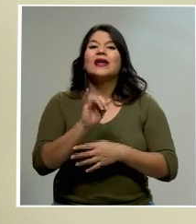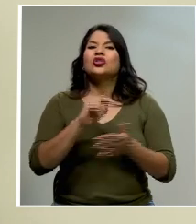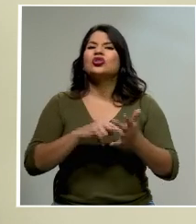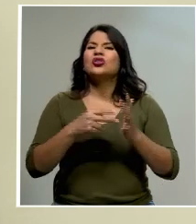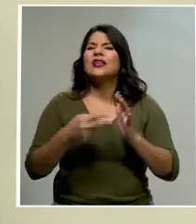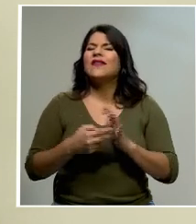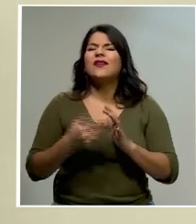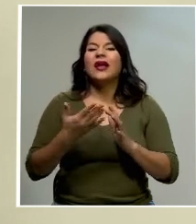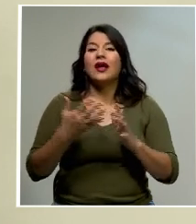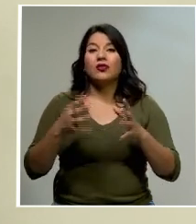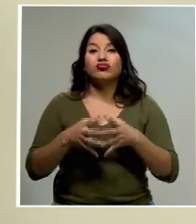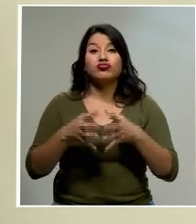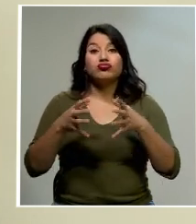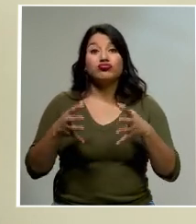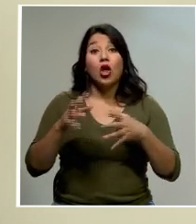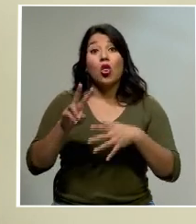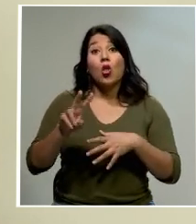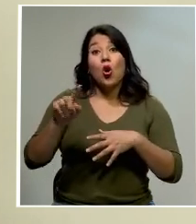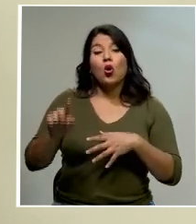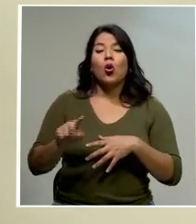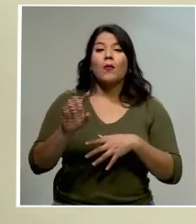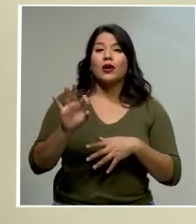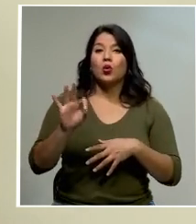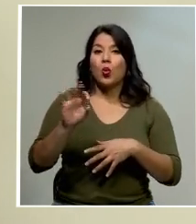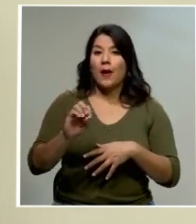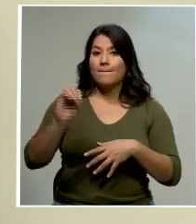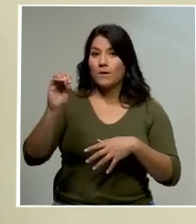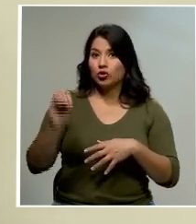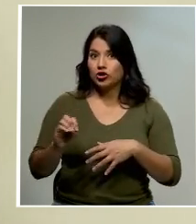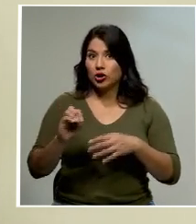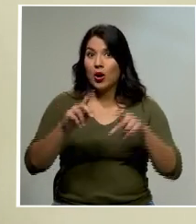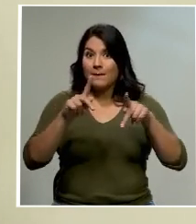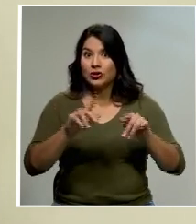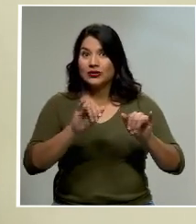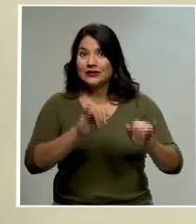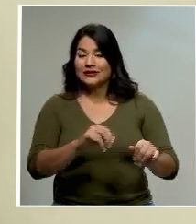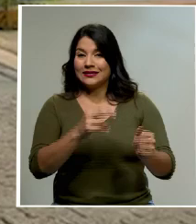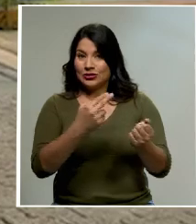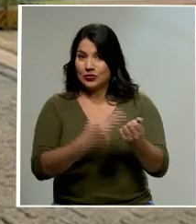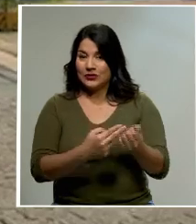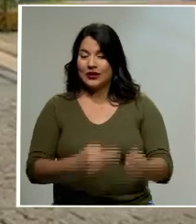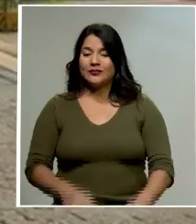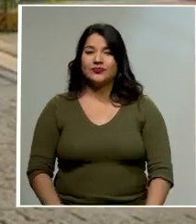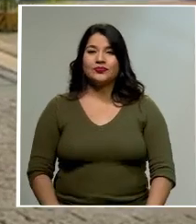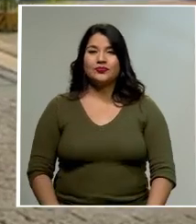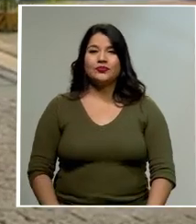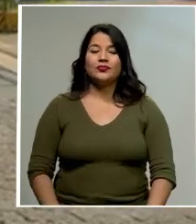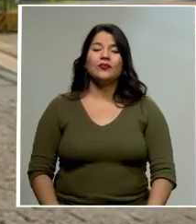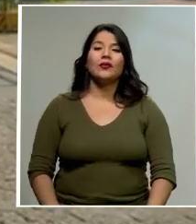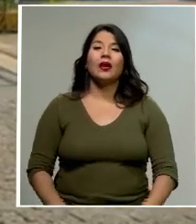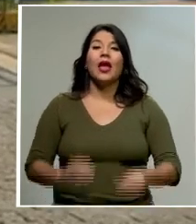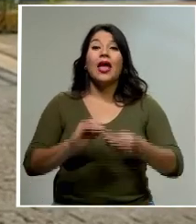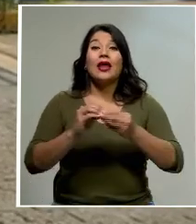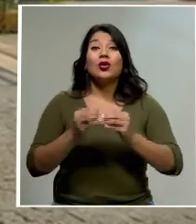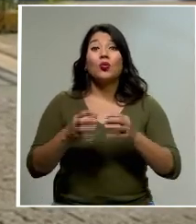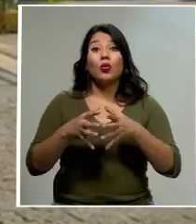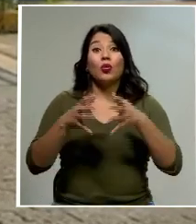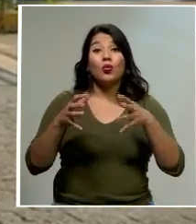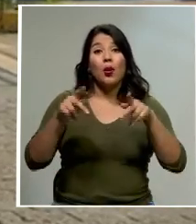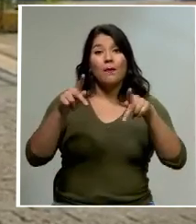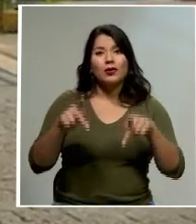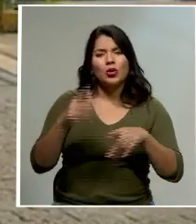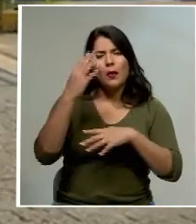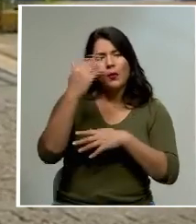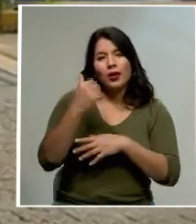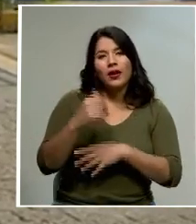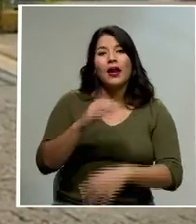un aumento en un 2.9% de las hospitalizaciones totales. La subida de los casos también se evidencia en que la